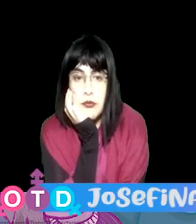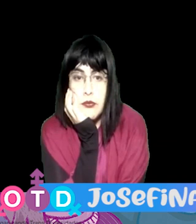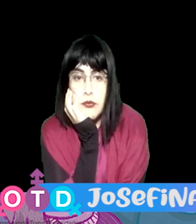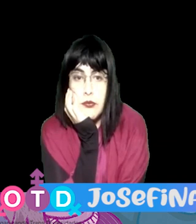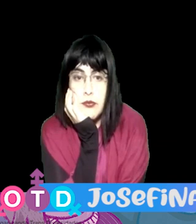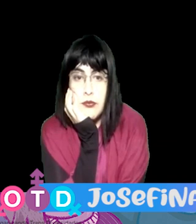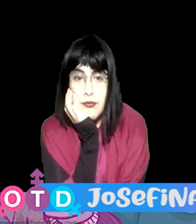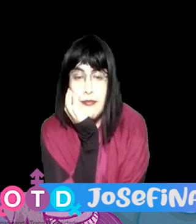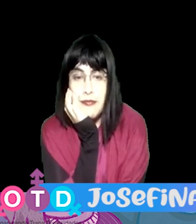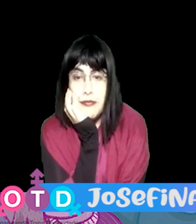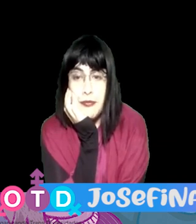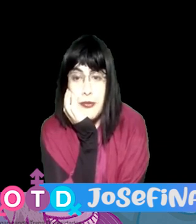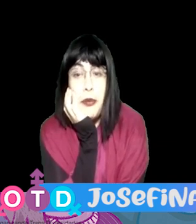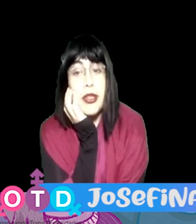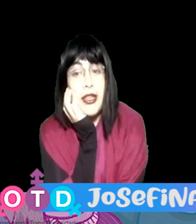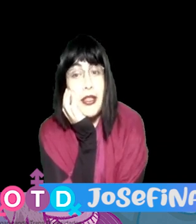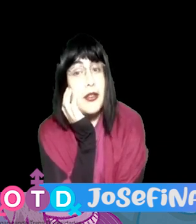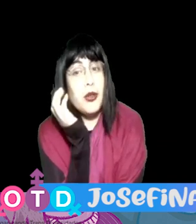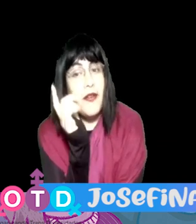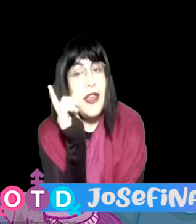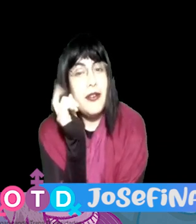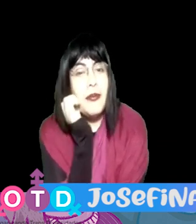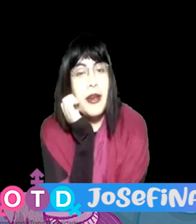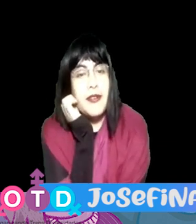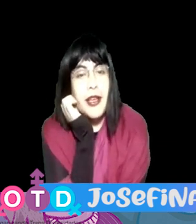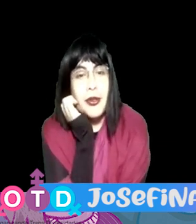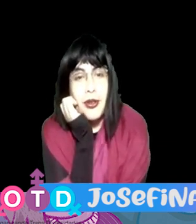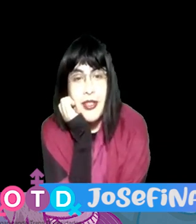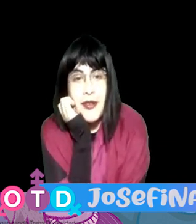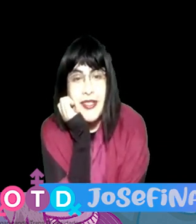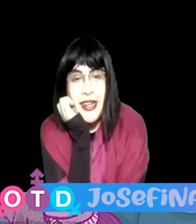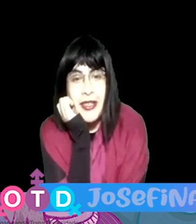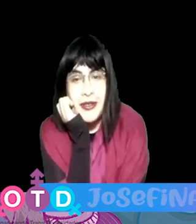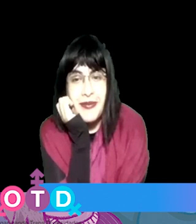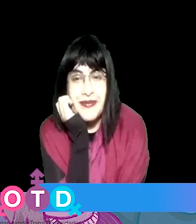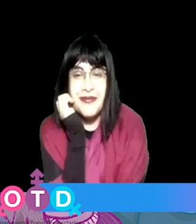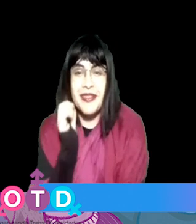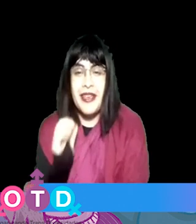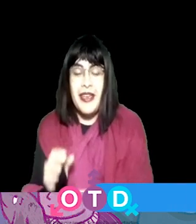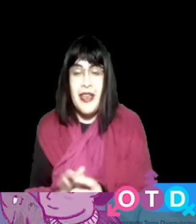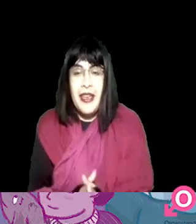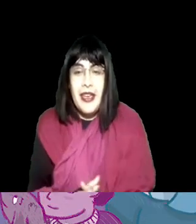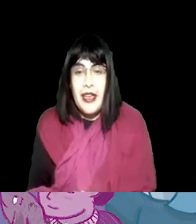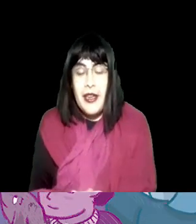Y eso por ahora. Qué importante, y eso que todavía no han planificado todo lo que se va a hacer en el año.